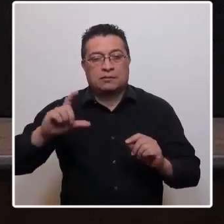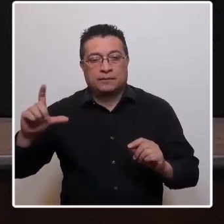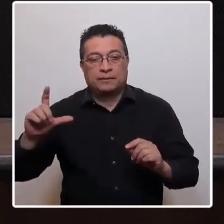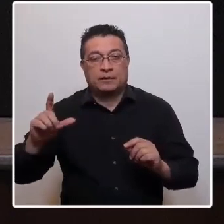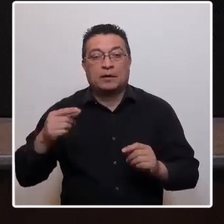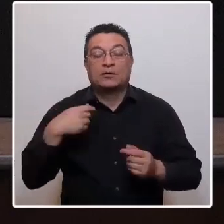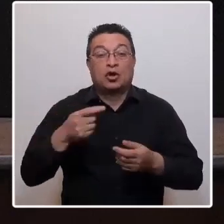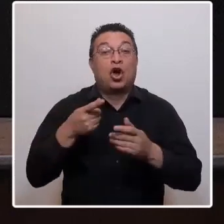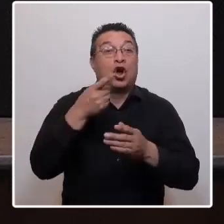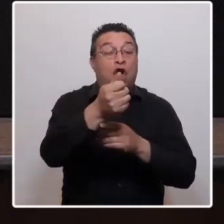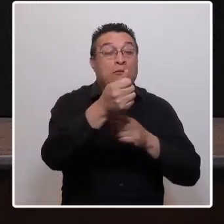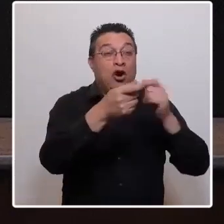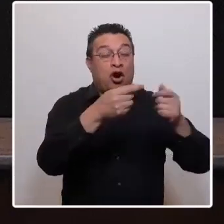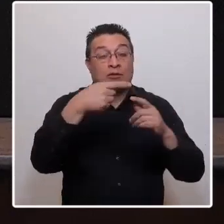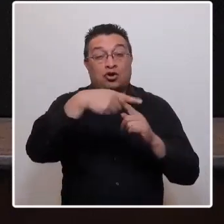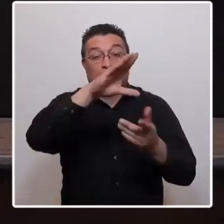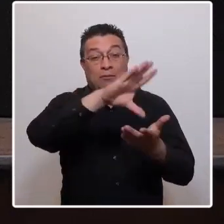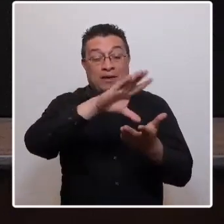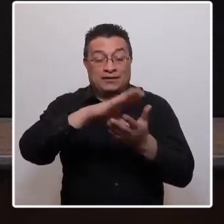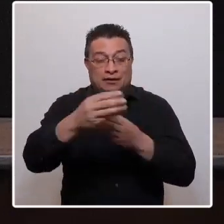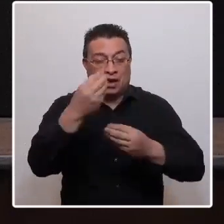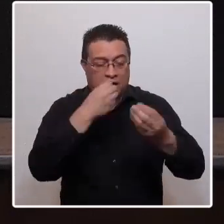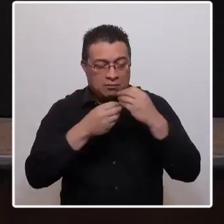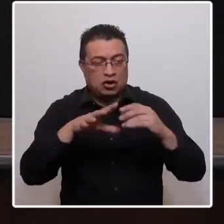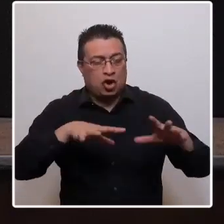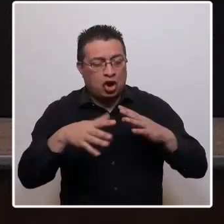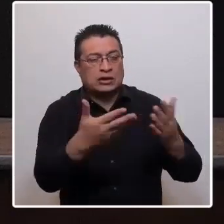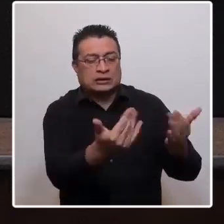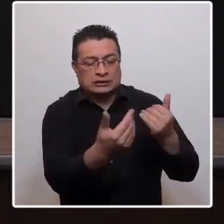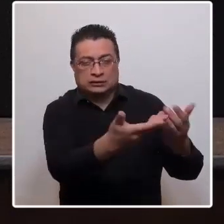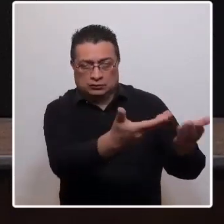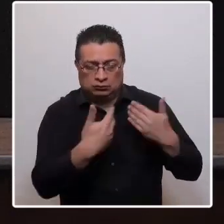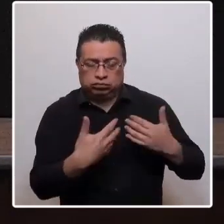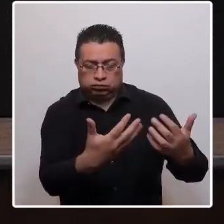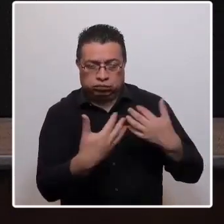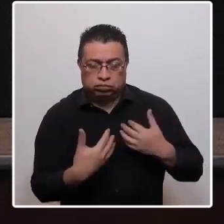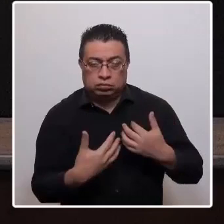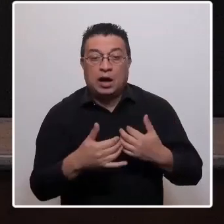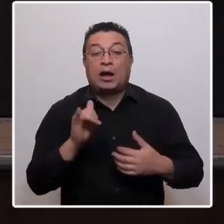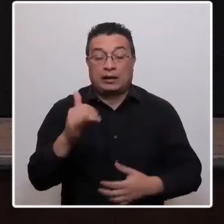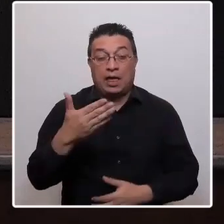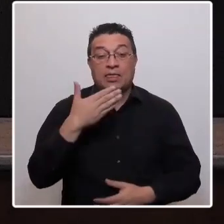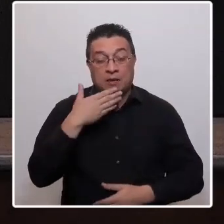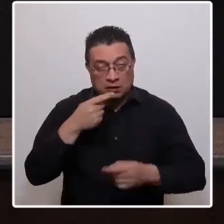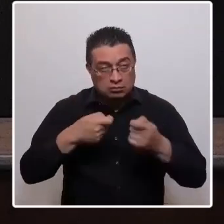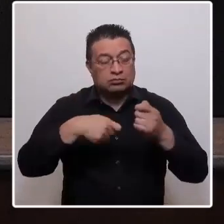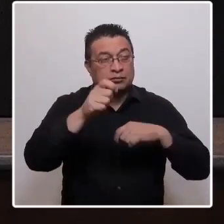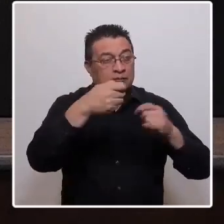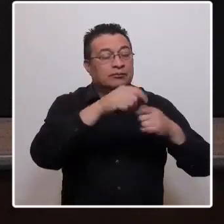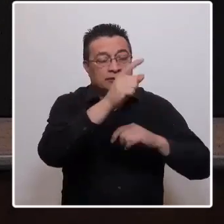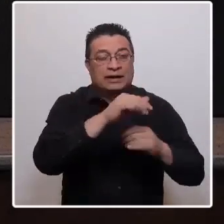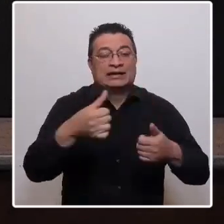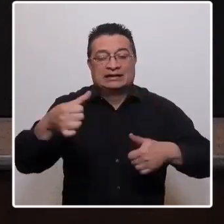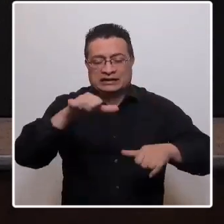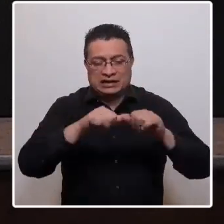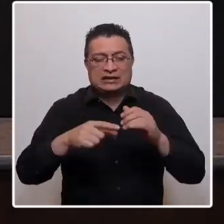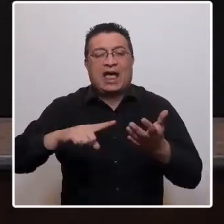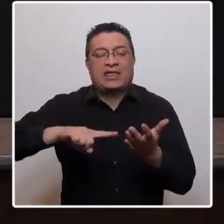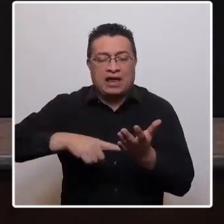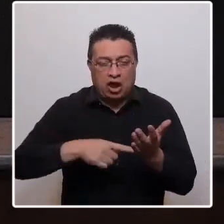los alimentos y los insumos que Chile necesita y también importar la ciencia y la tecnología necesaria